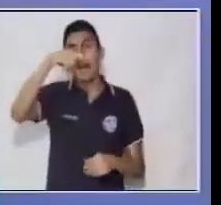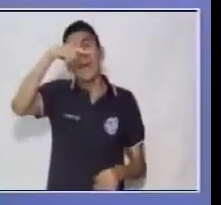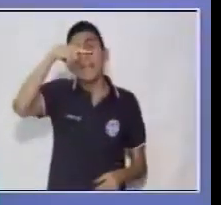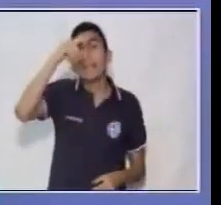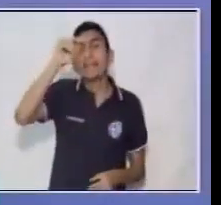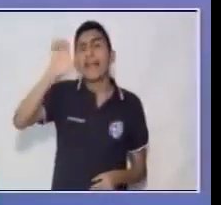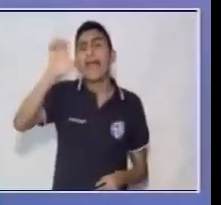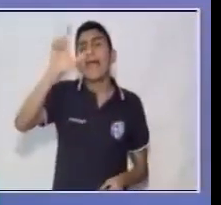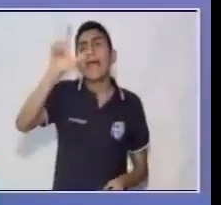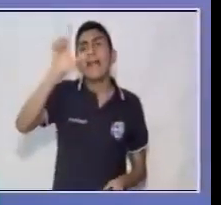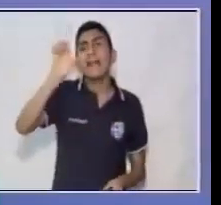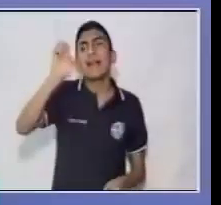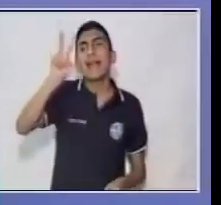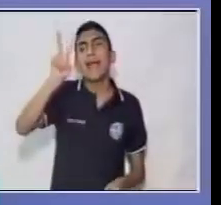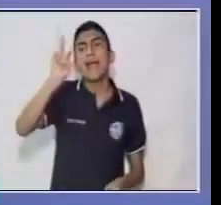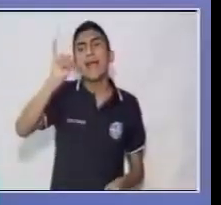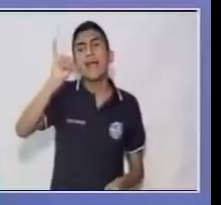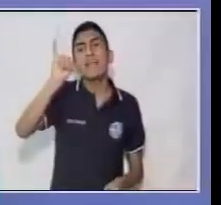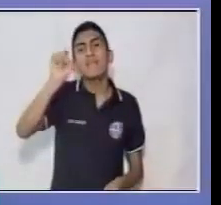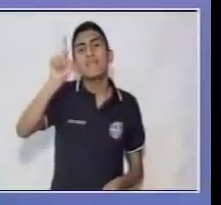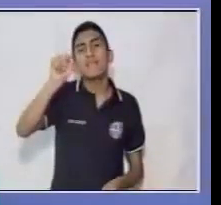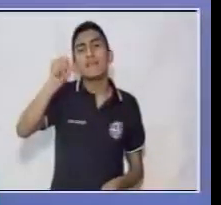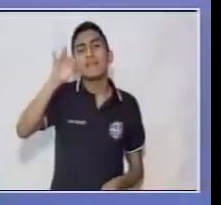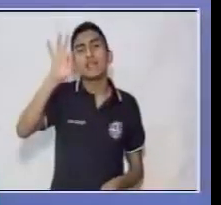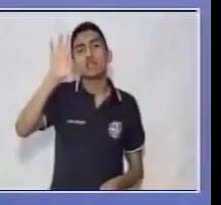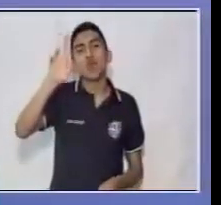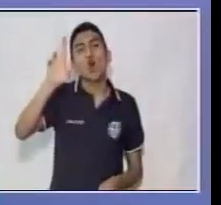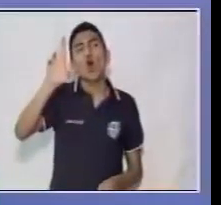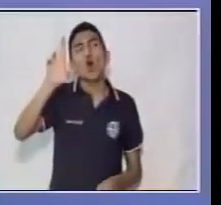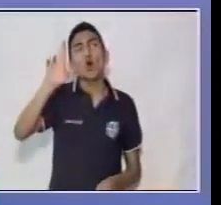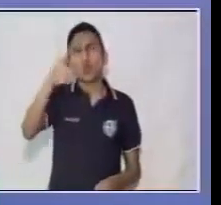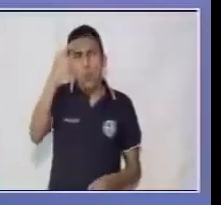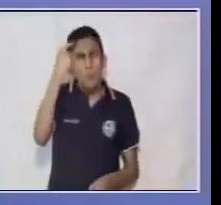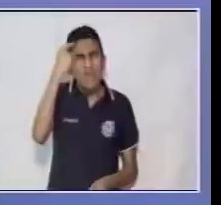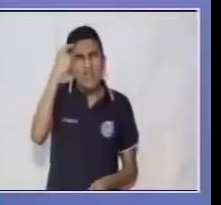televisor. Inicia con el sonido de la consonante T.